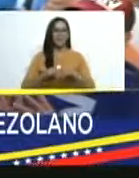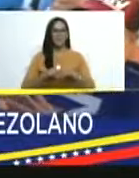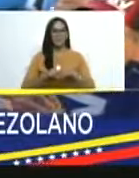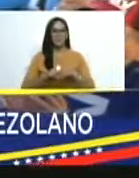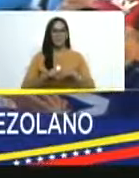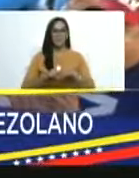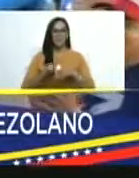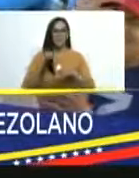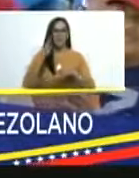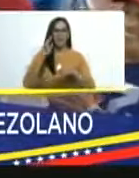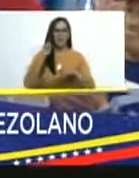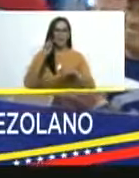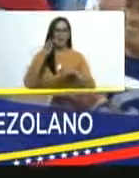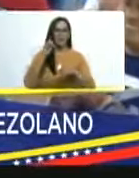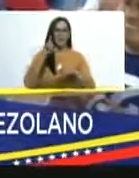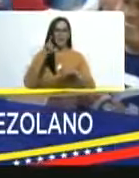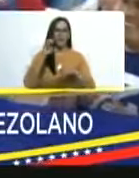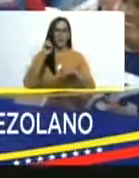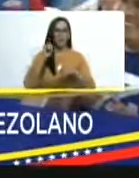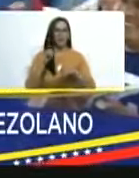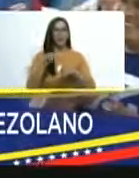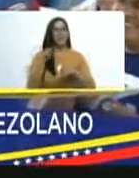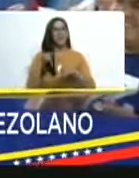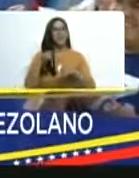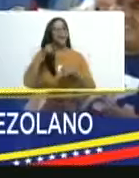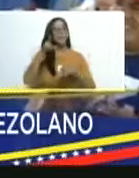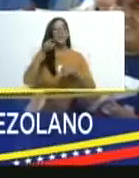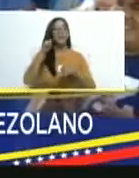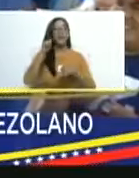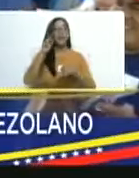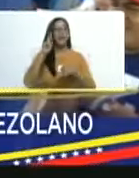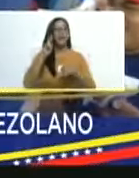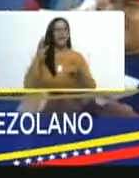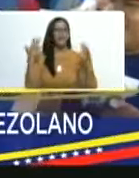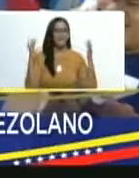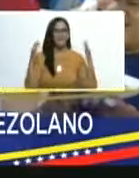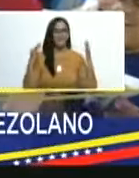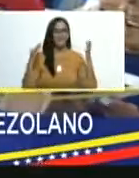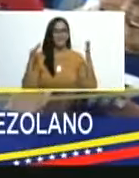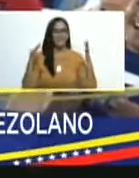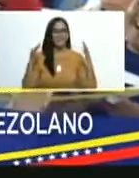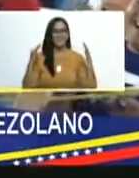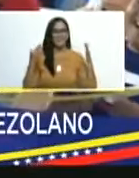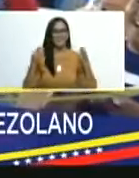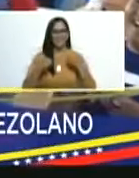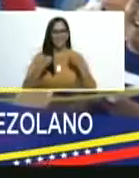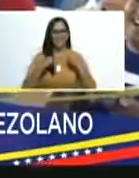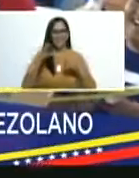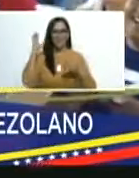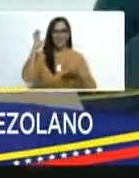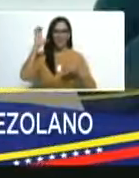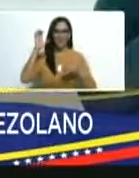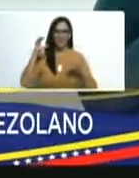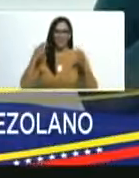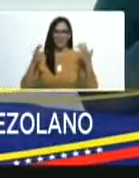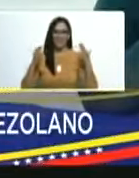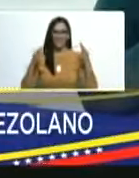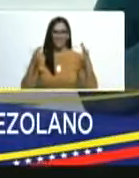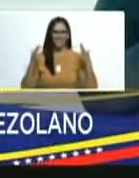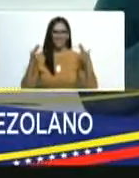Armilo, Armilo es del Pilar, ¡que viva la patria!